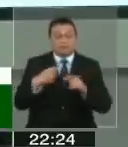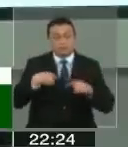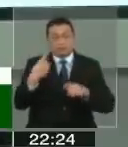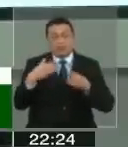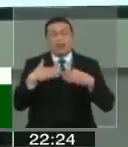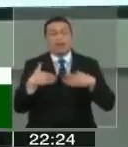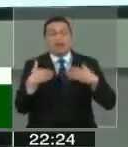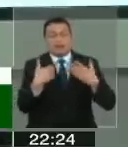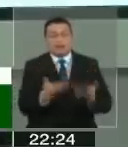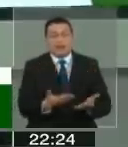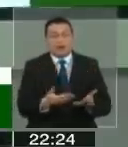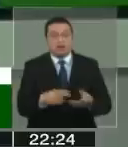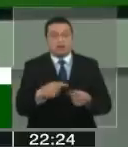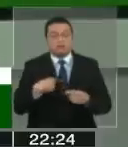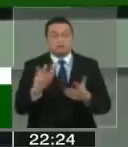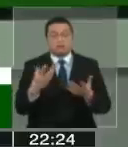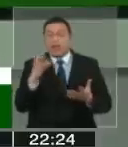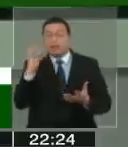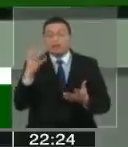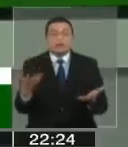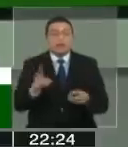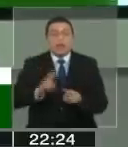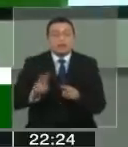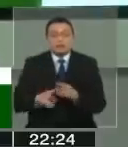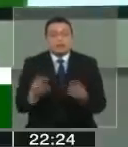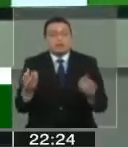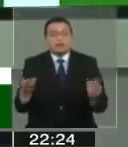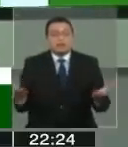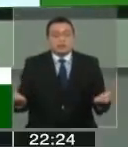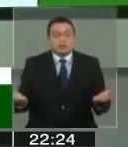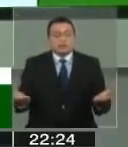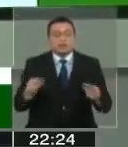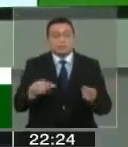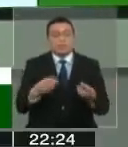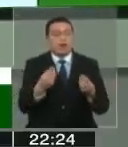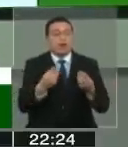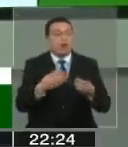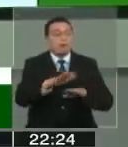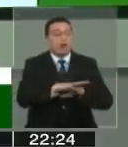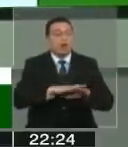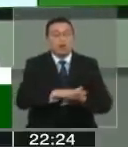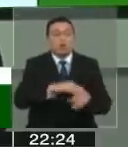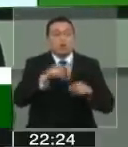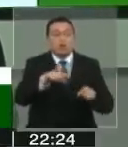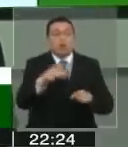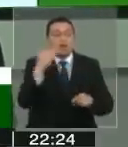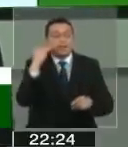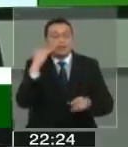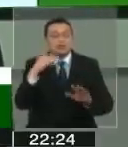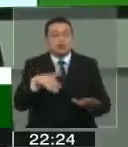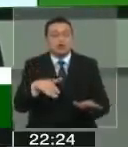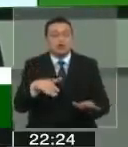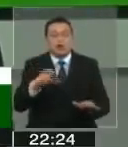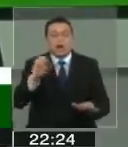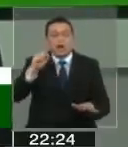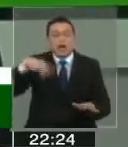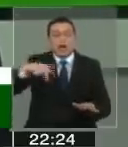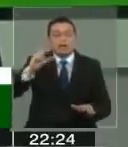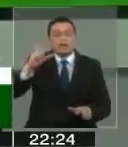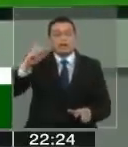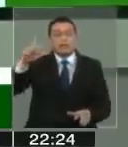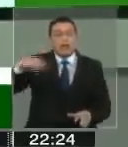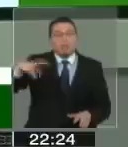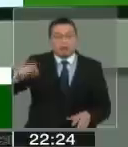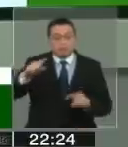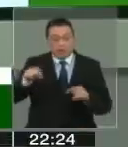regalo. Y no sabíamos qué hacer. A ver, ¿cómo se cuida un niño con Angelman? Y ahí, obviamente, nos ayudó